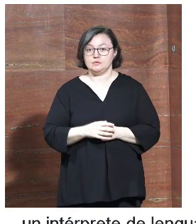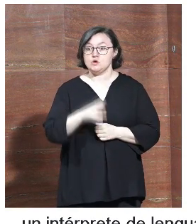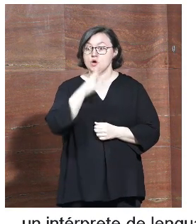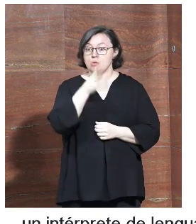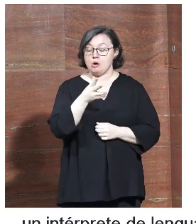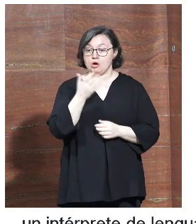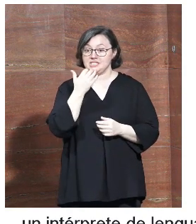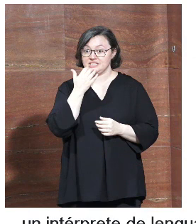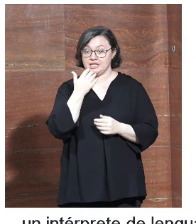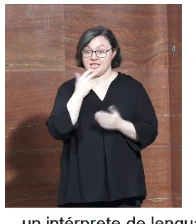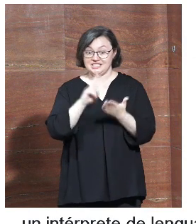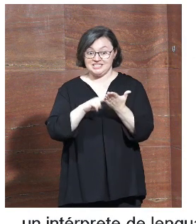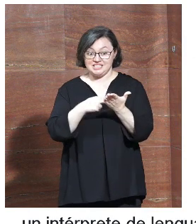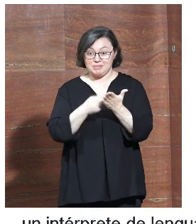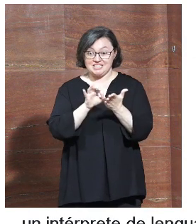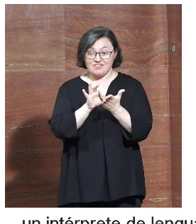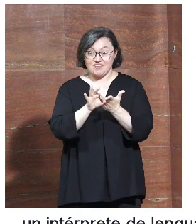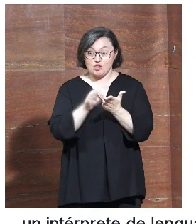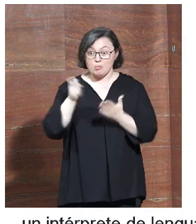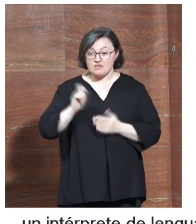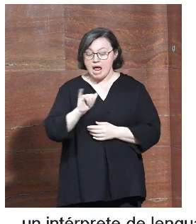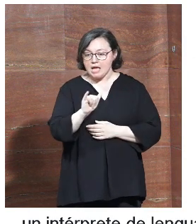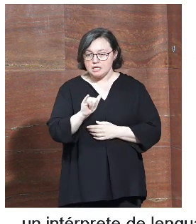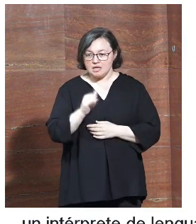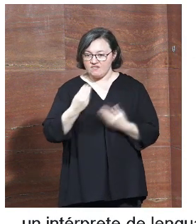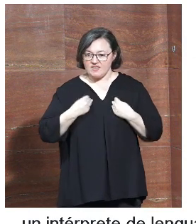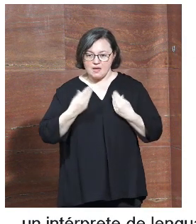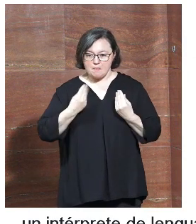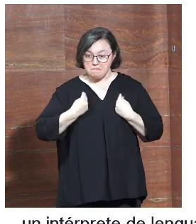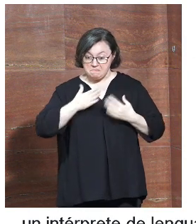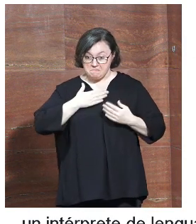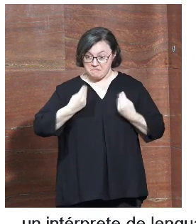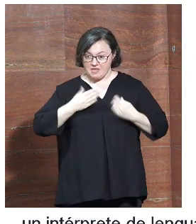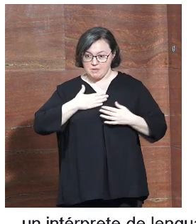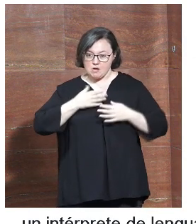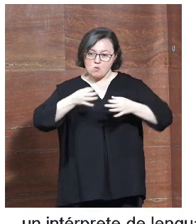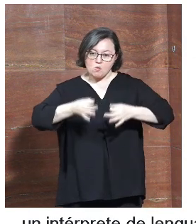porque si no hubiera descubierto eso, mi vida no hubiera cambiado.